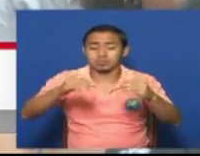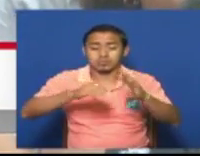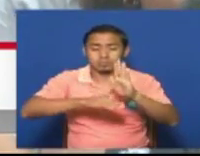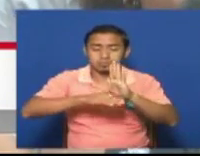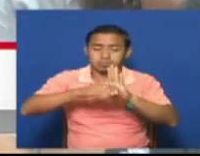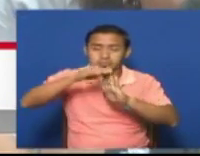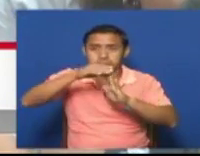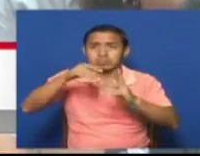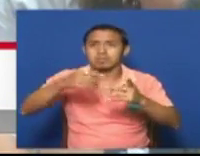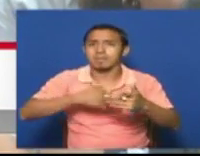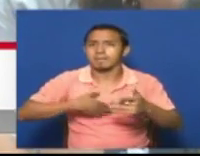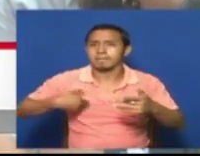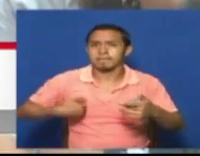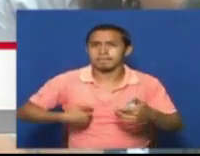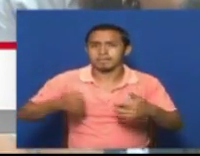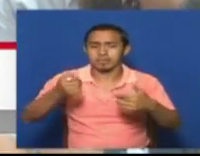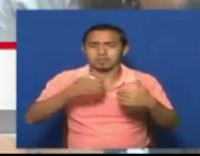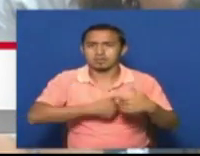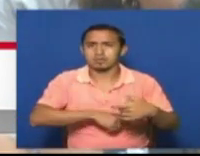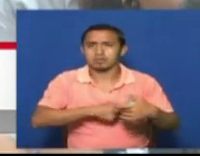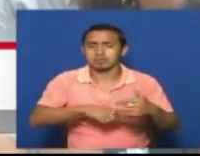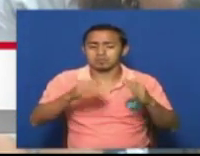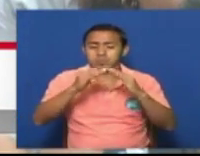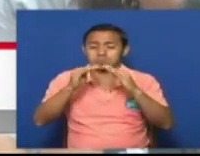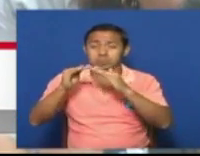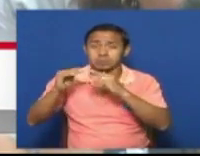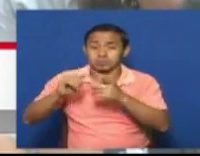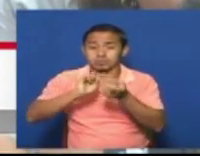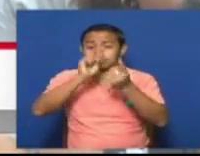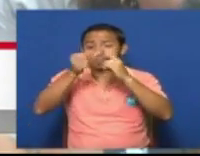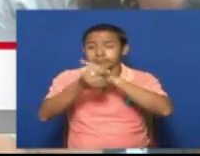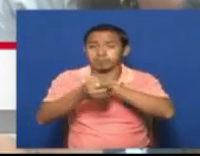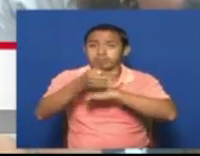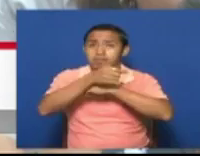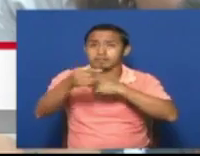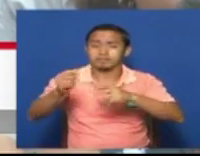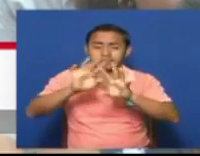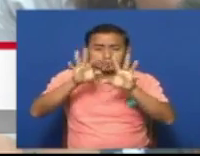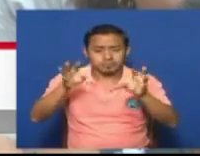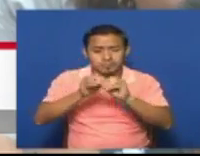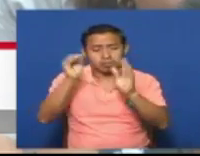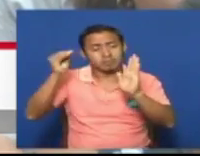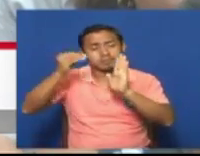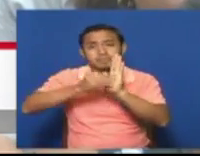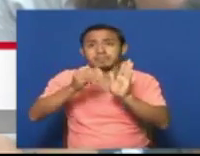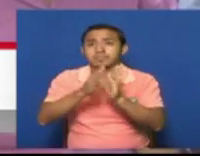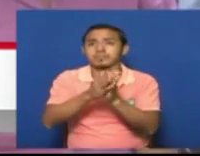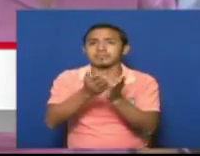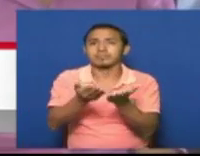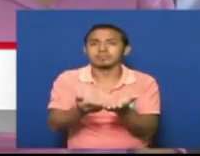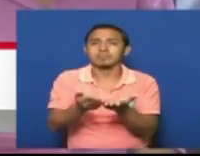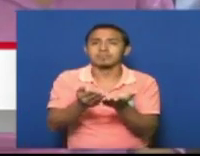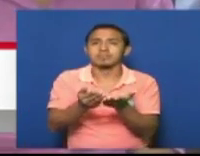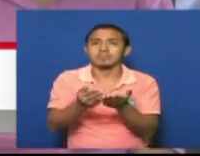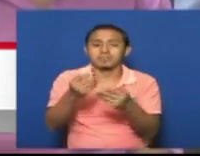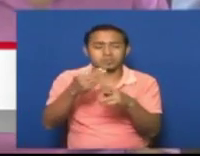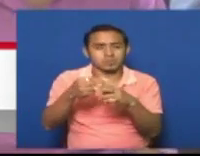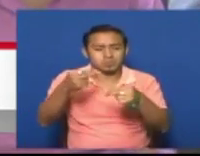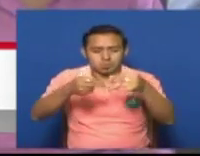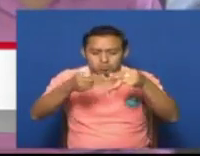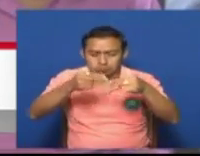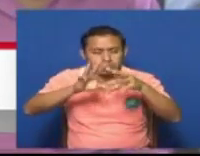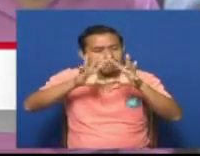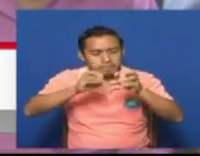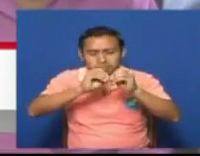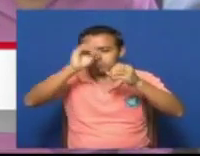mejorado la infraestructura educativa del país todo eso que te estoy diciendo está narrado en el libro con cifras con datos con